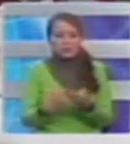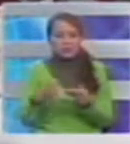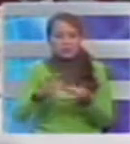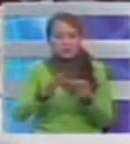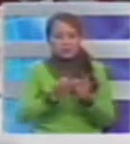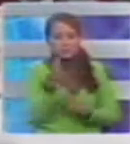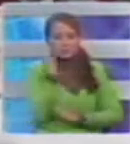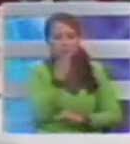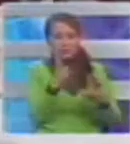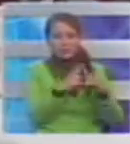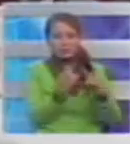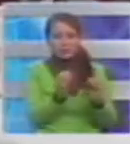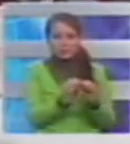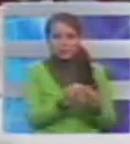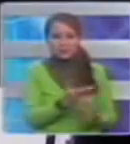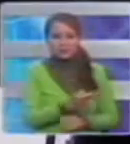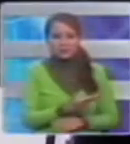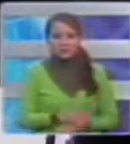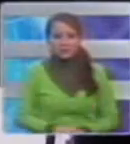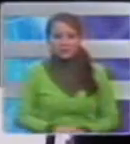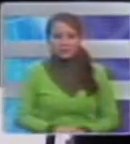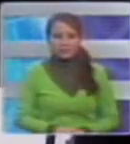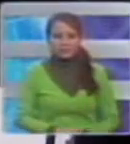olímpica. Conozcamos en detalle.